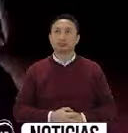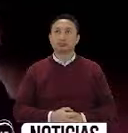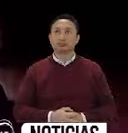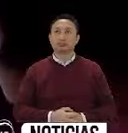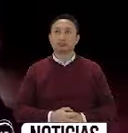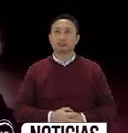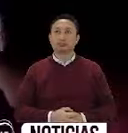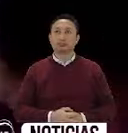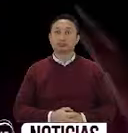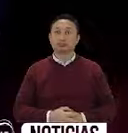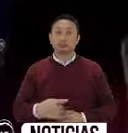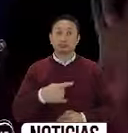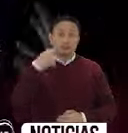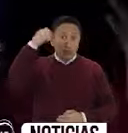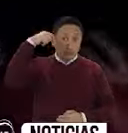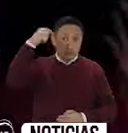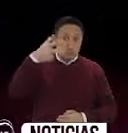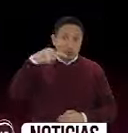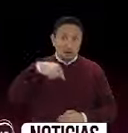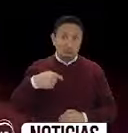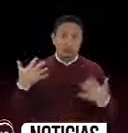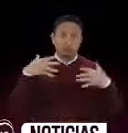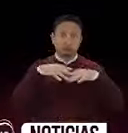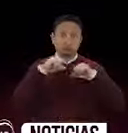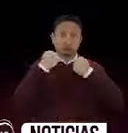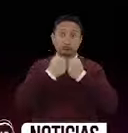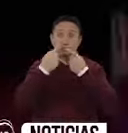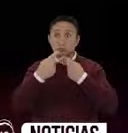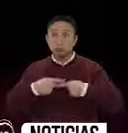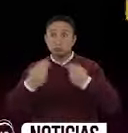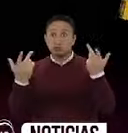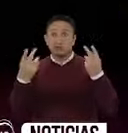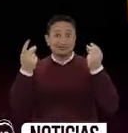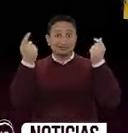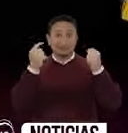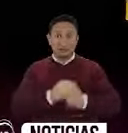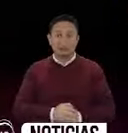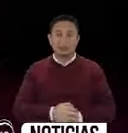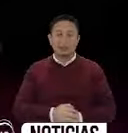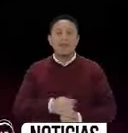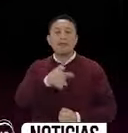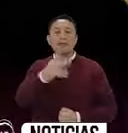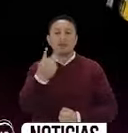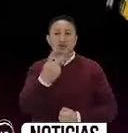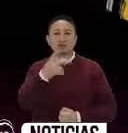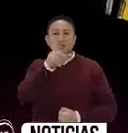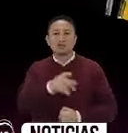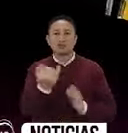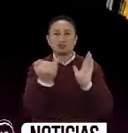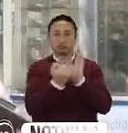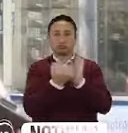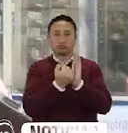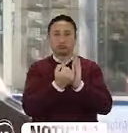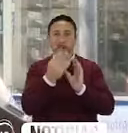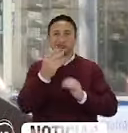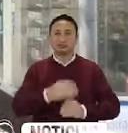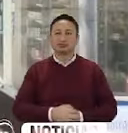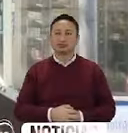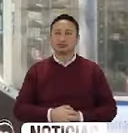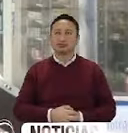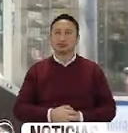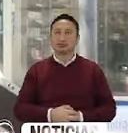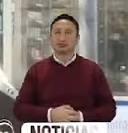El violento video, que rápidamente se viralizó en redes sociales, permitió la identificación de los individuos.